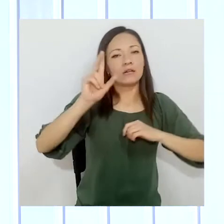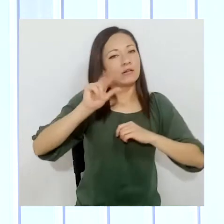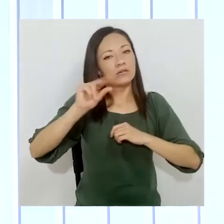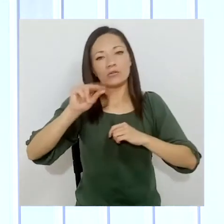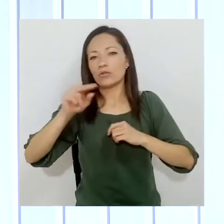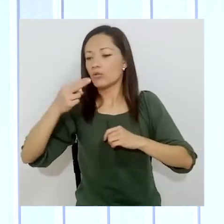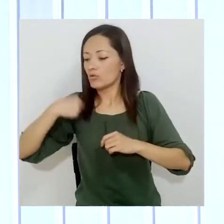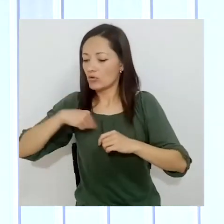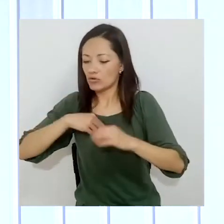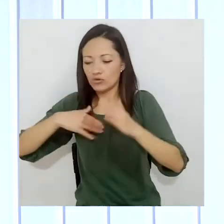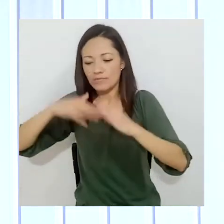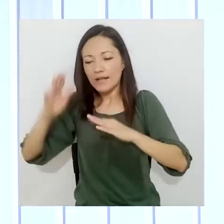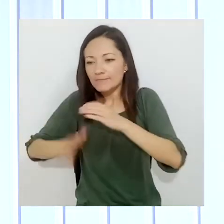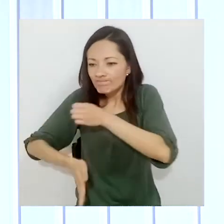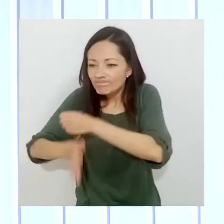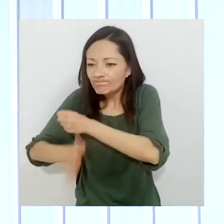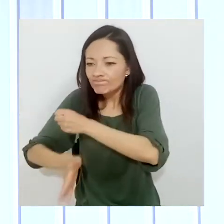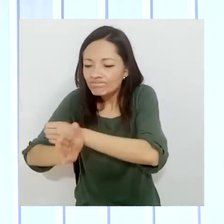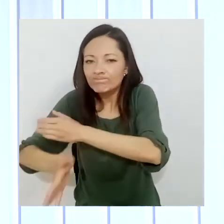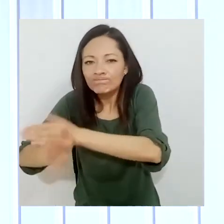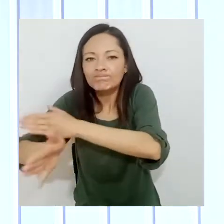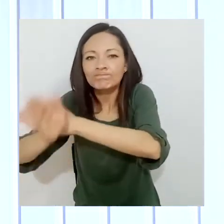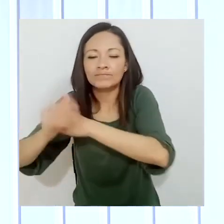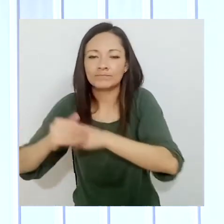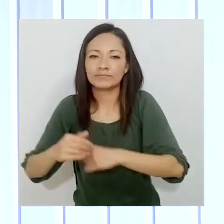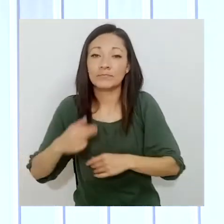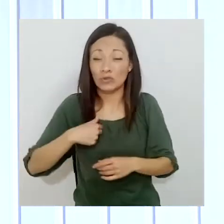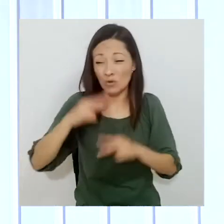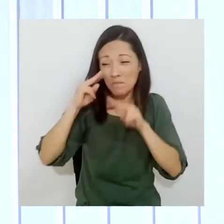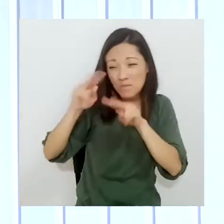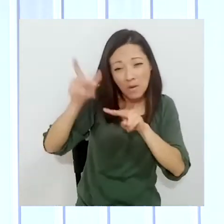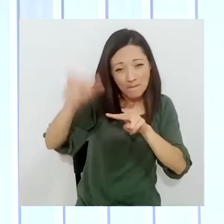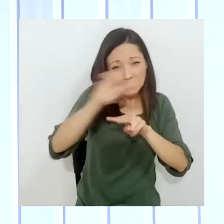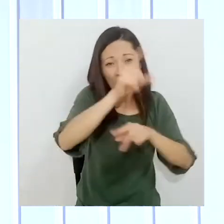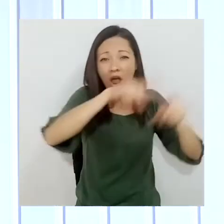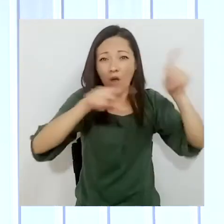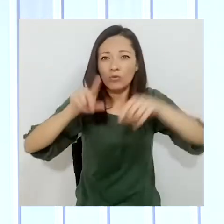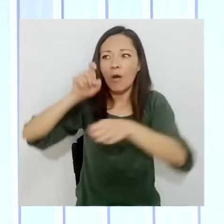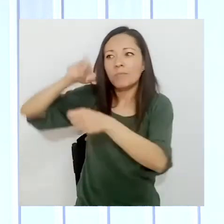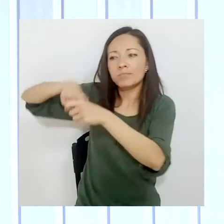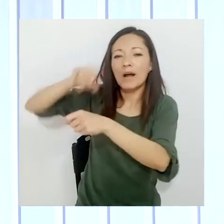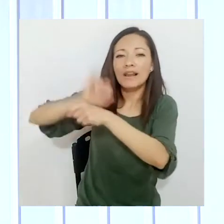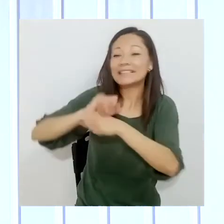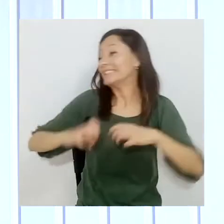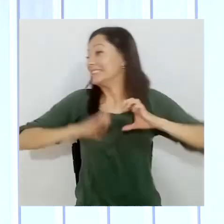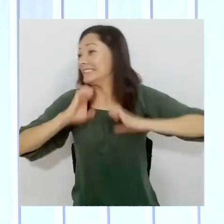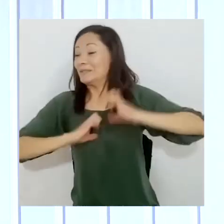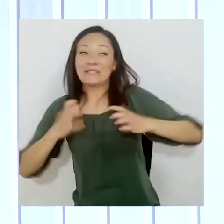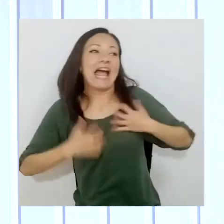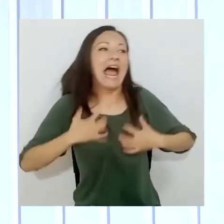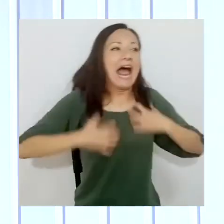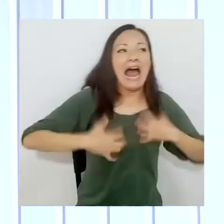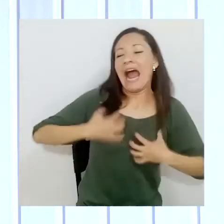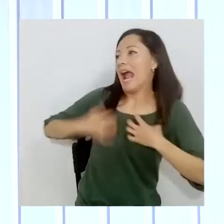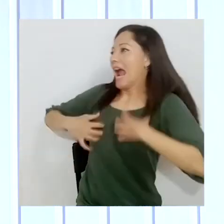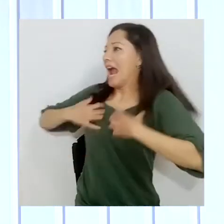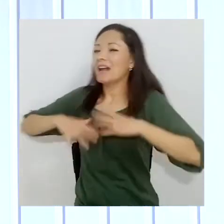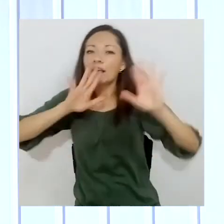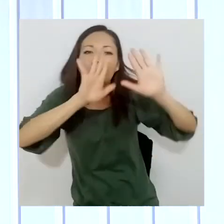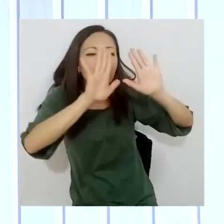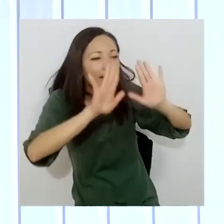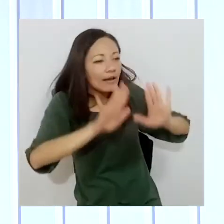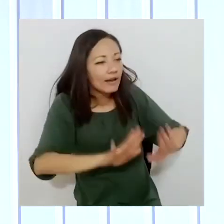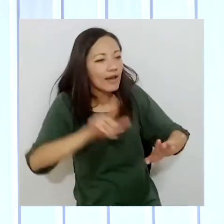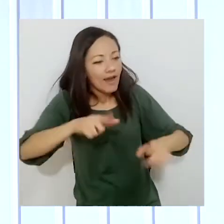antes los tranco, les digo: no, hermano, no se arrodille tanto, no llore tanto, no grite